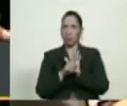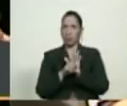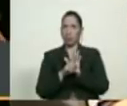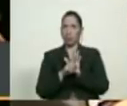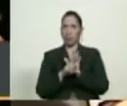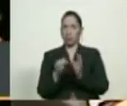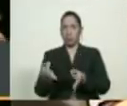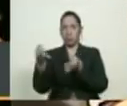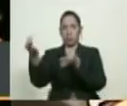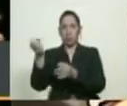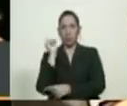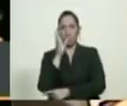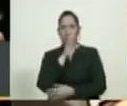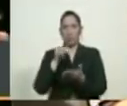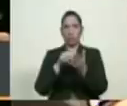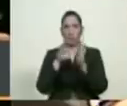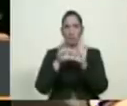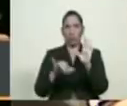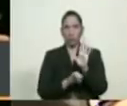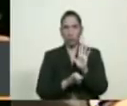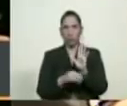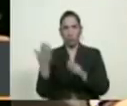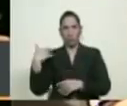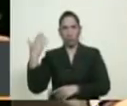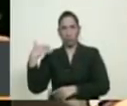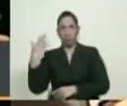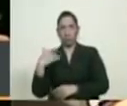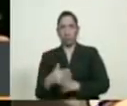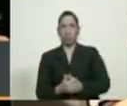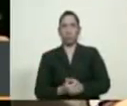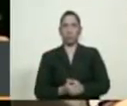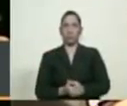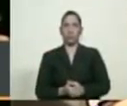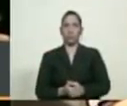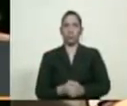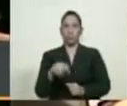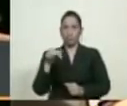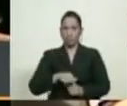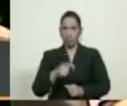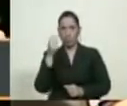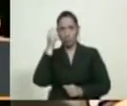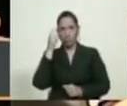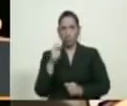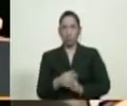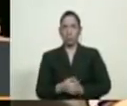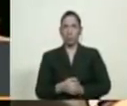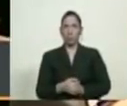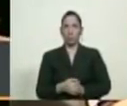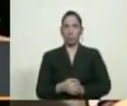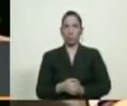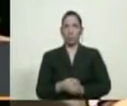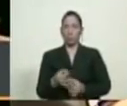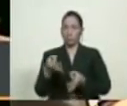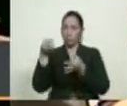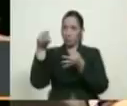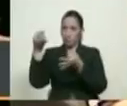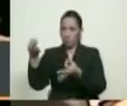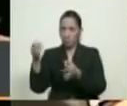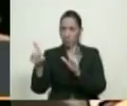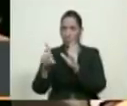en la Asamblea en días pasados y que usted anunció que el día de hoy también se están consignando ante la Asamblea Nacional